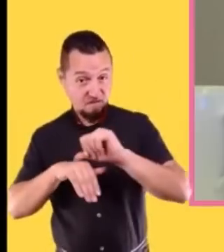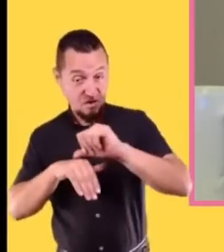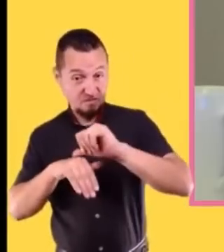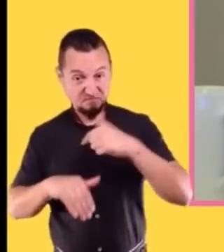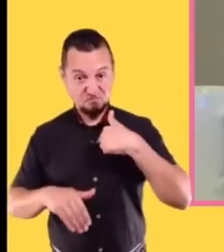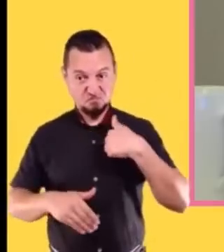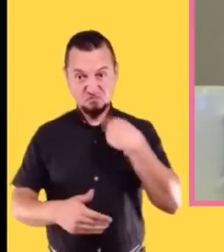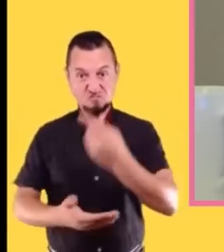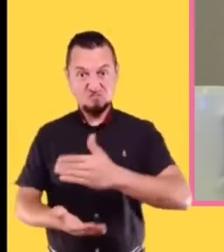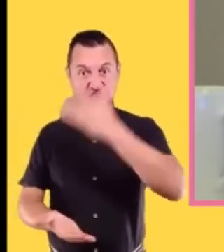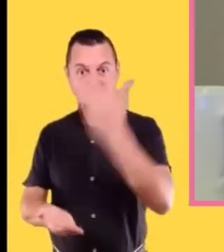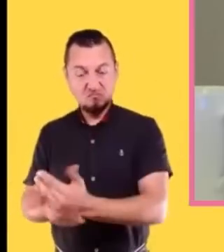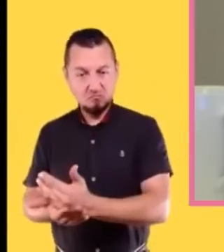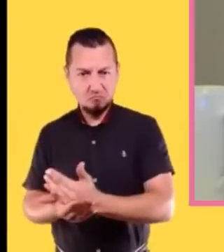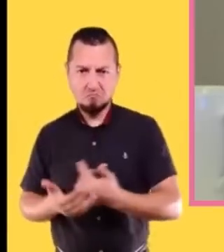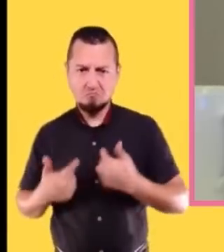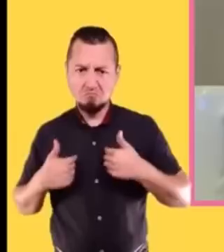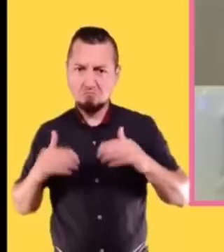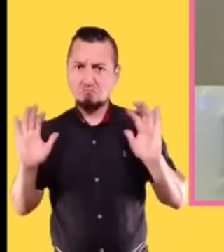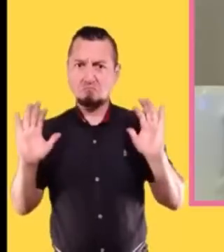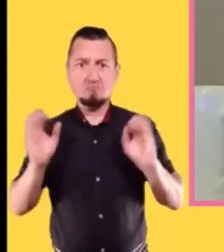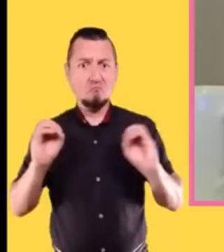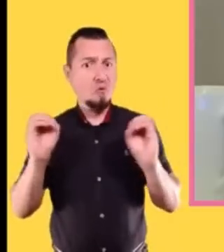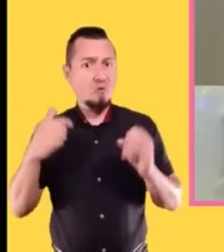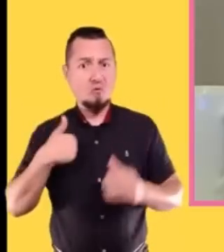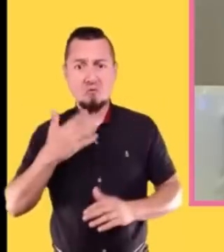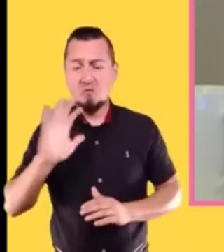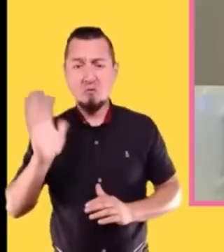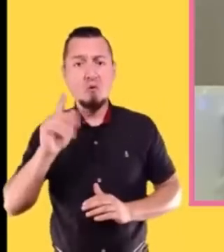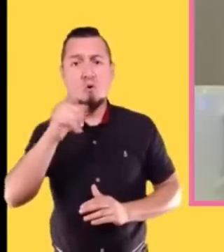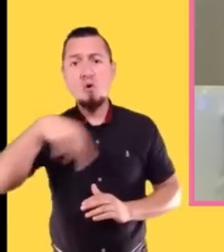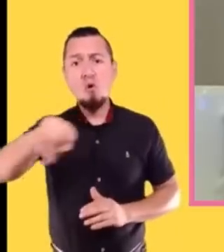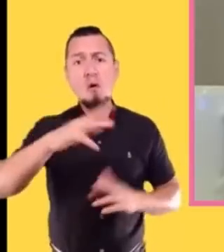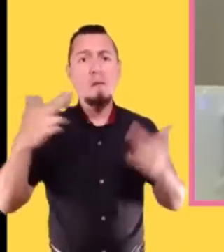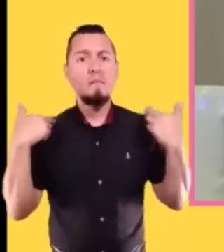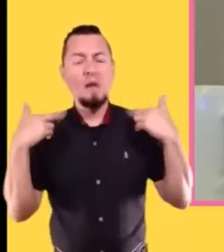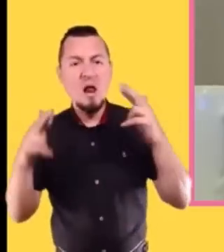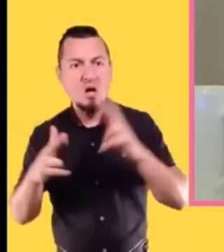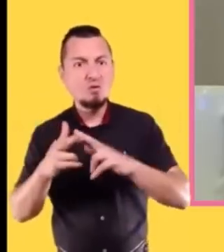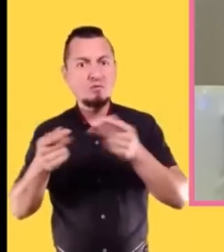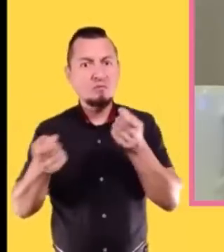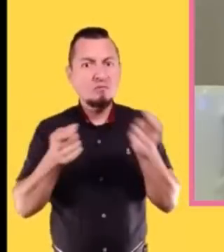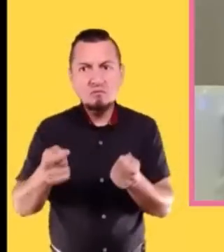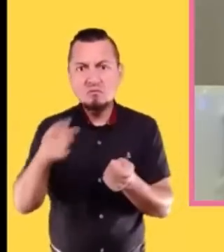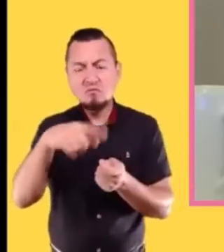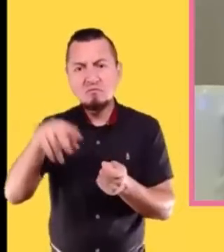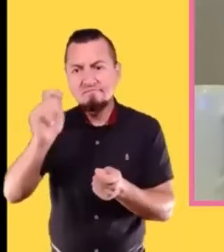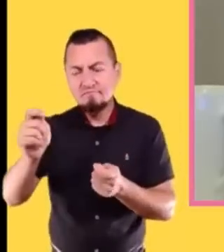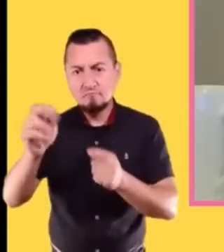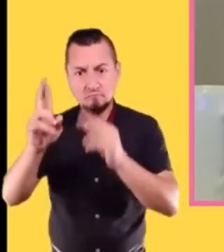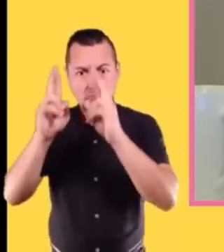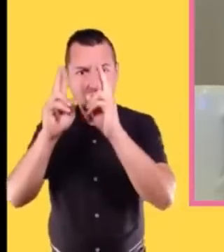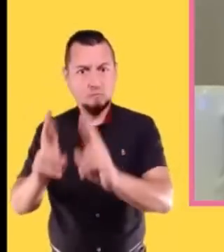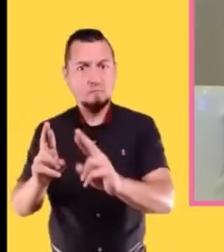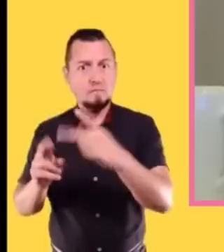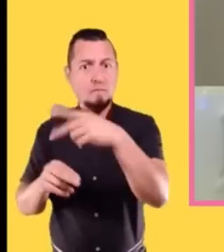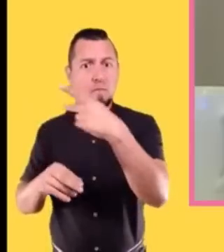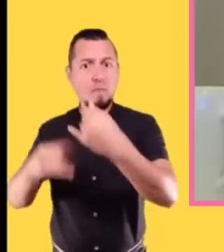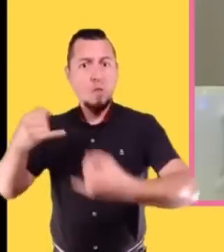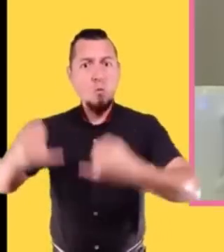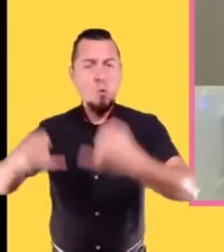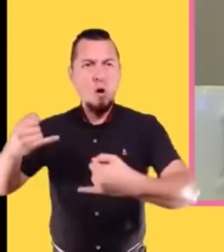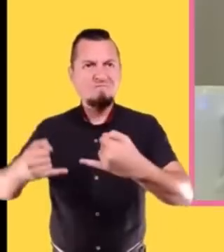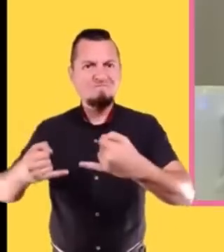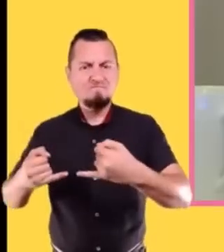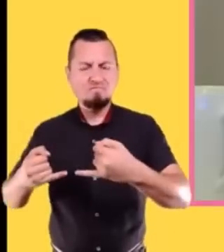juicio. Reafirmamos el día de hoy, como lo hemos hecho siempre, nuestro respeto por el Poder Judicial y vamos a